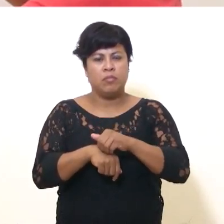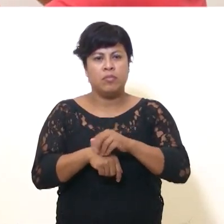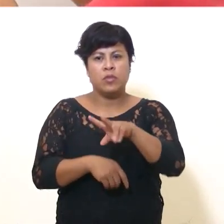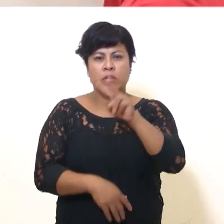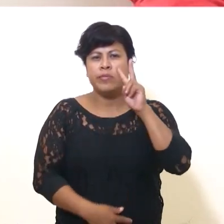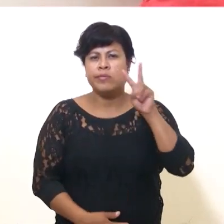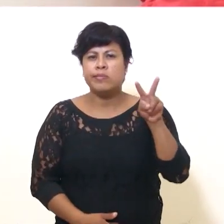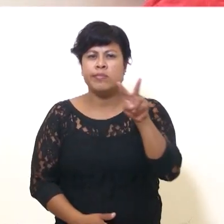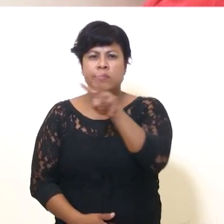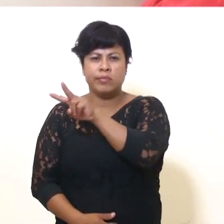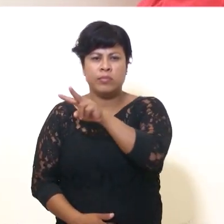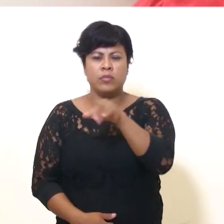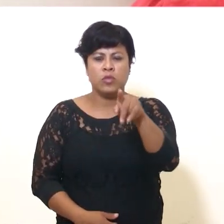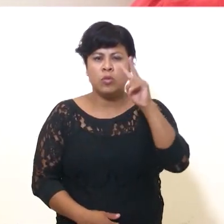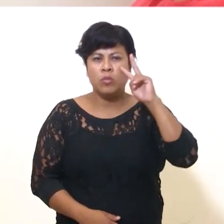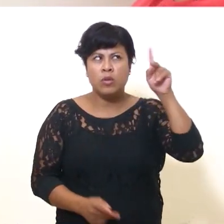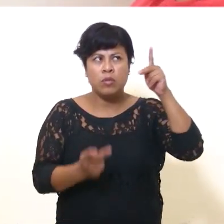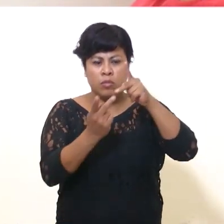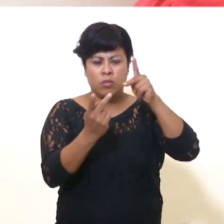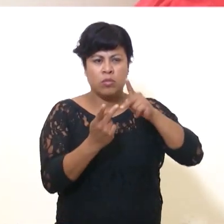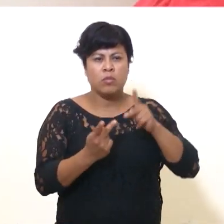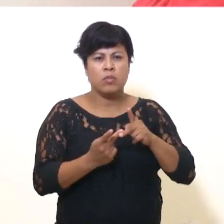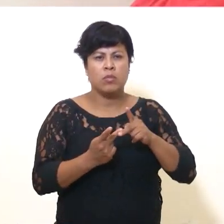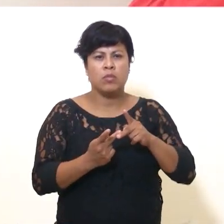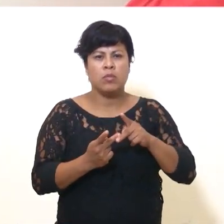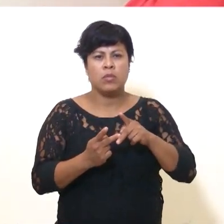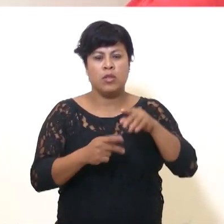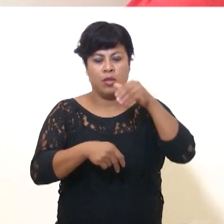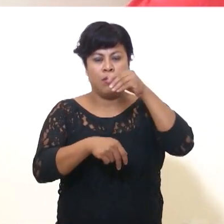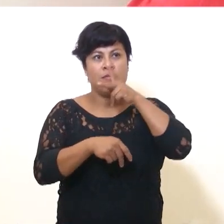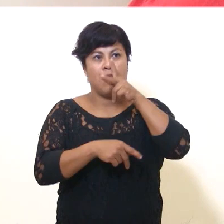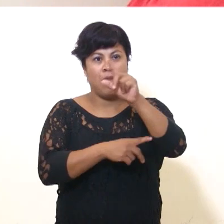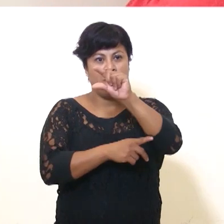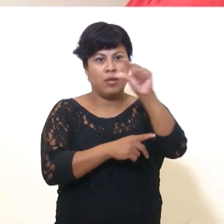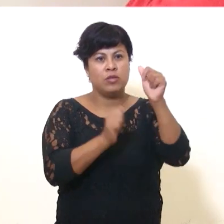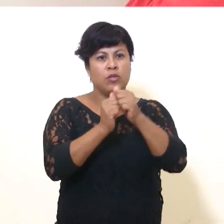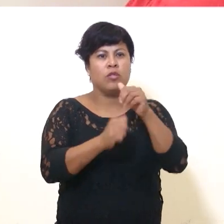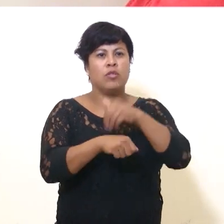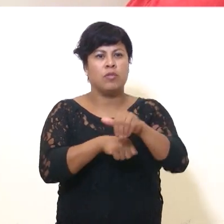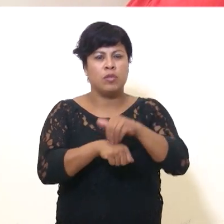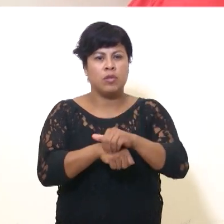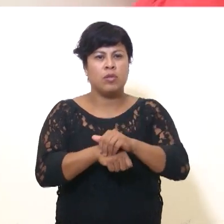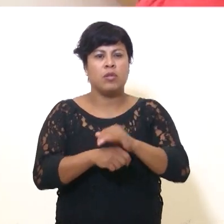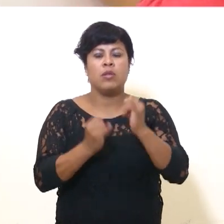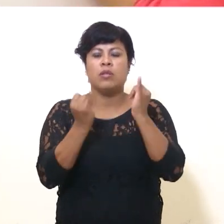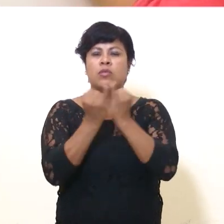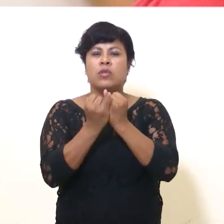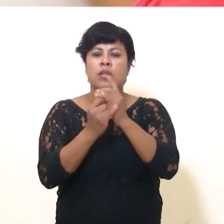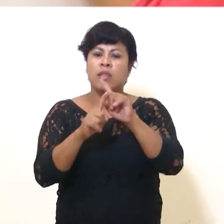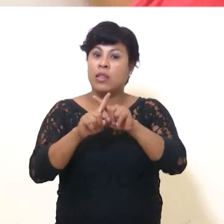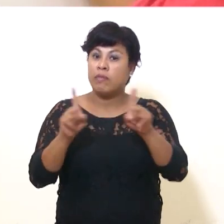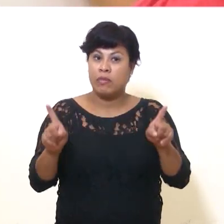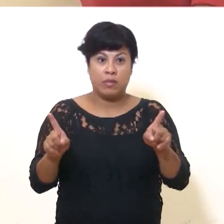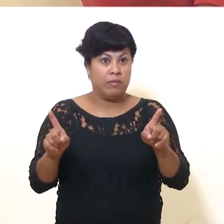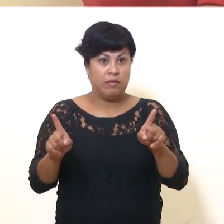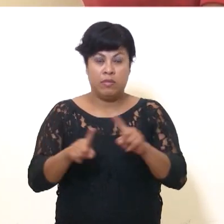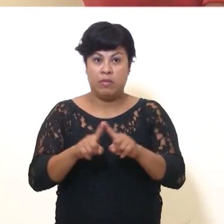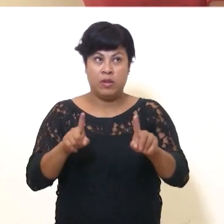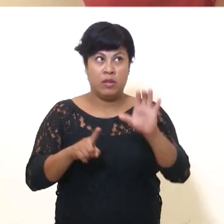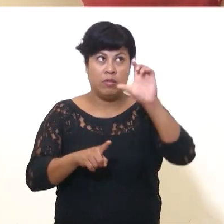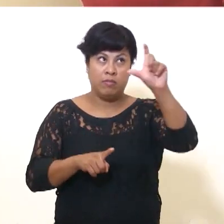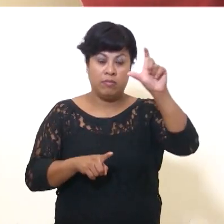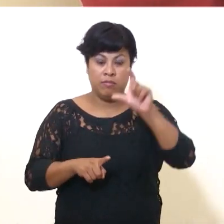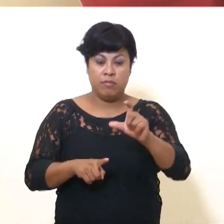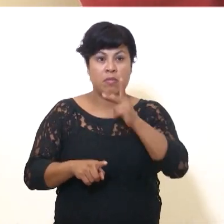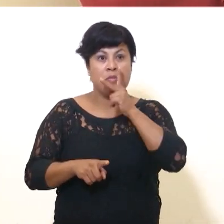Y aquí te pongo otro. Si te das cuenta, si tú comparas las letras con los números, sus trazos son